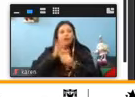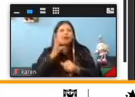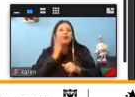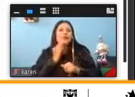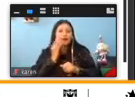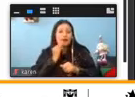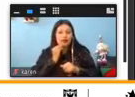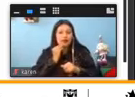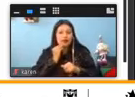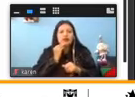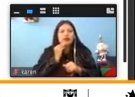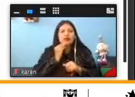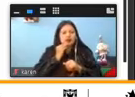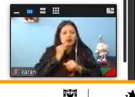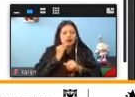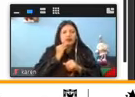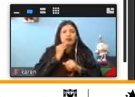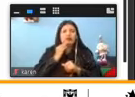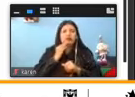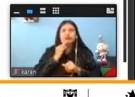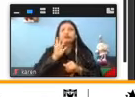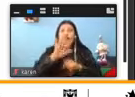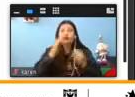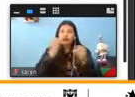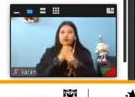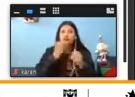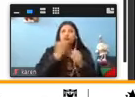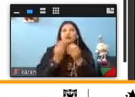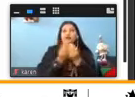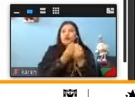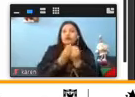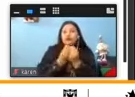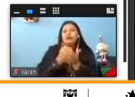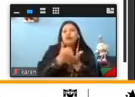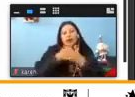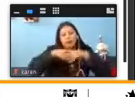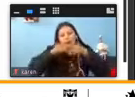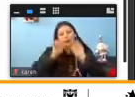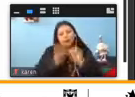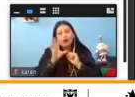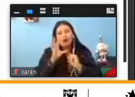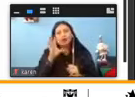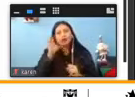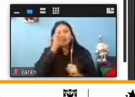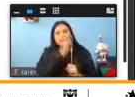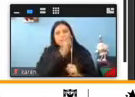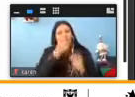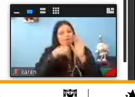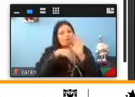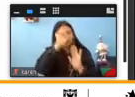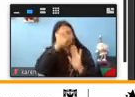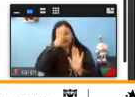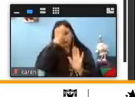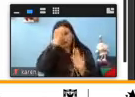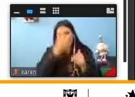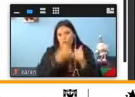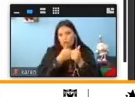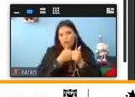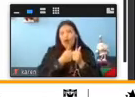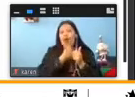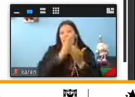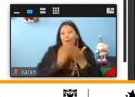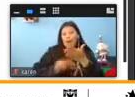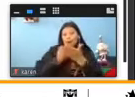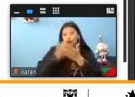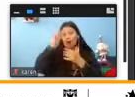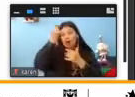experiencias. Este trabajo conjunto nos permitió identificar fundamentalmente que la apuesta de la